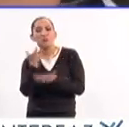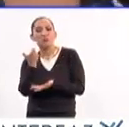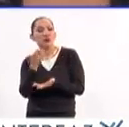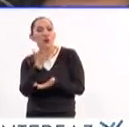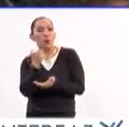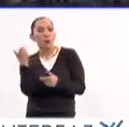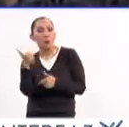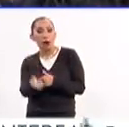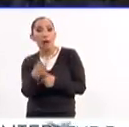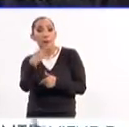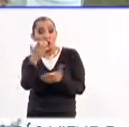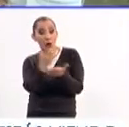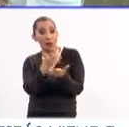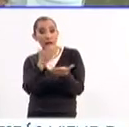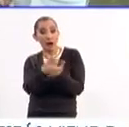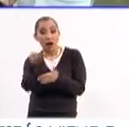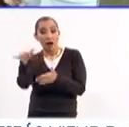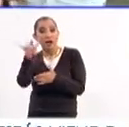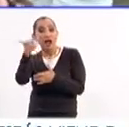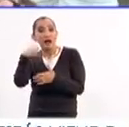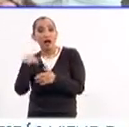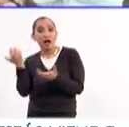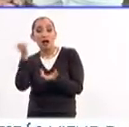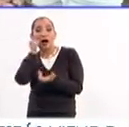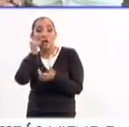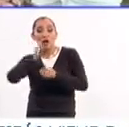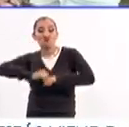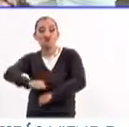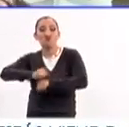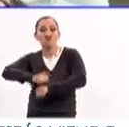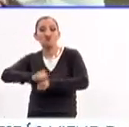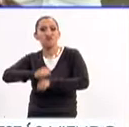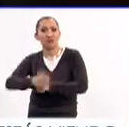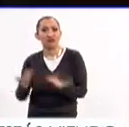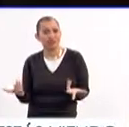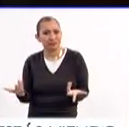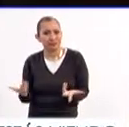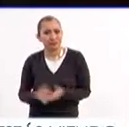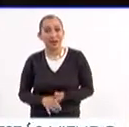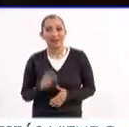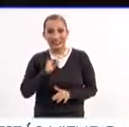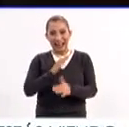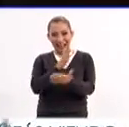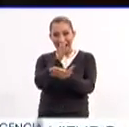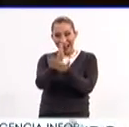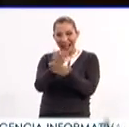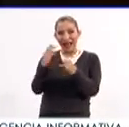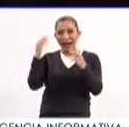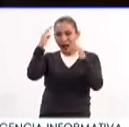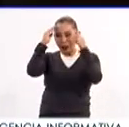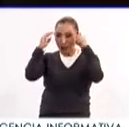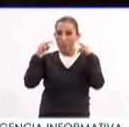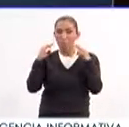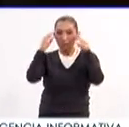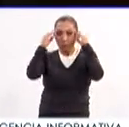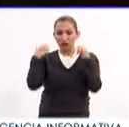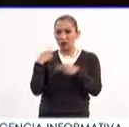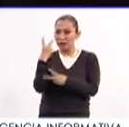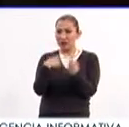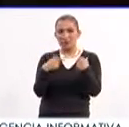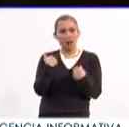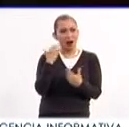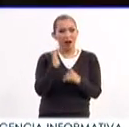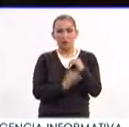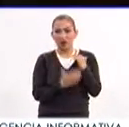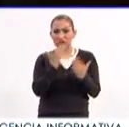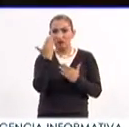Pero en lugar de cuadernos, a Lilia le dieron jabón y ropa sucia para lavarla. Ya cuando estaba con las monjas dije, pues yo vine aquí para